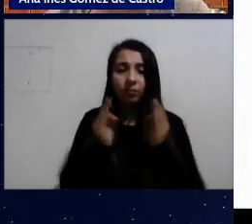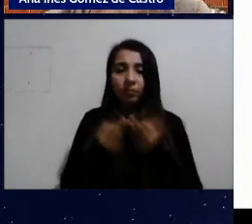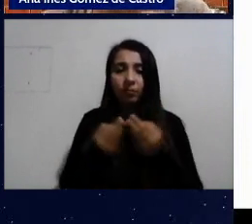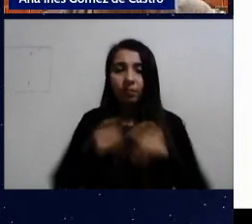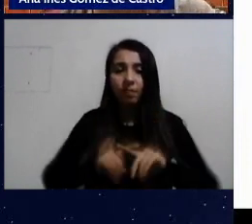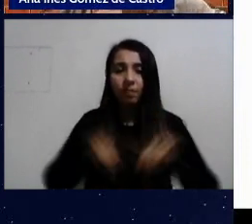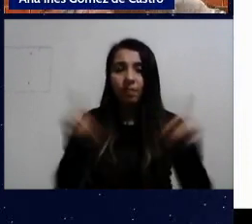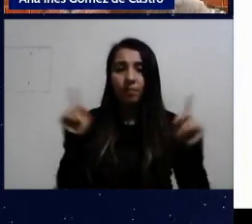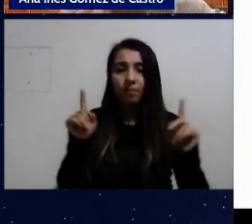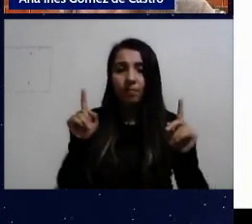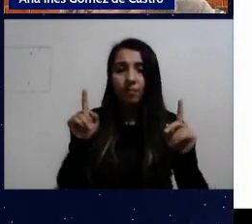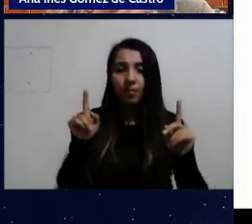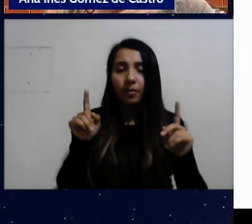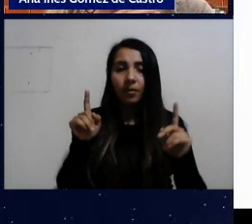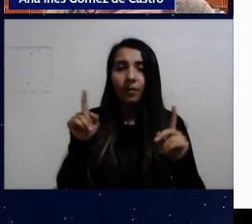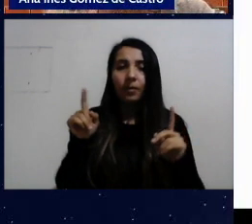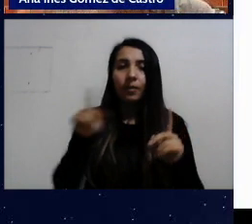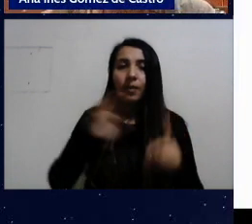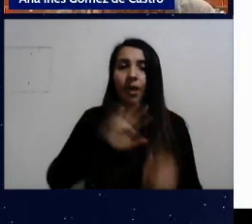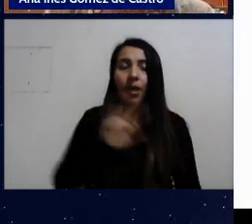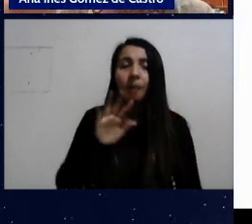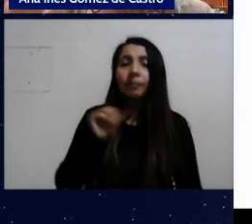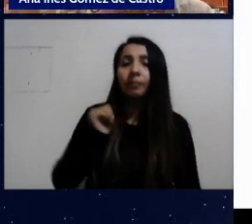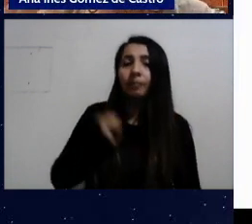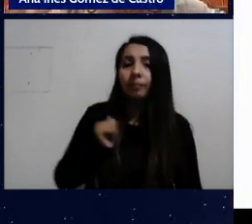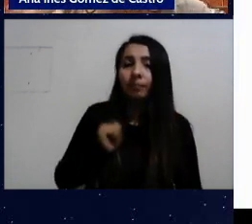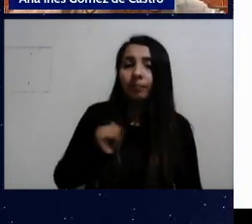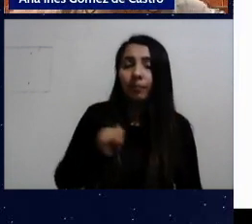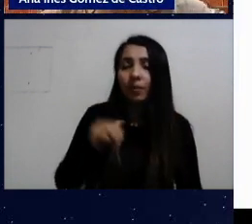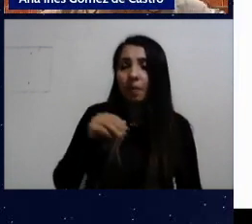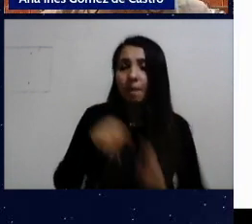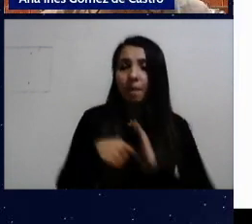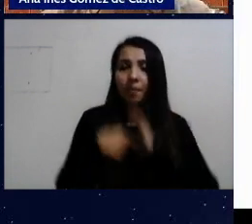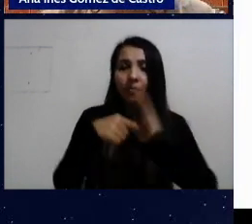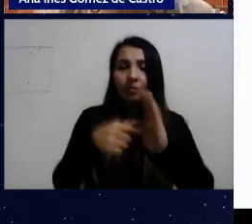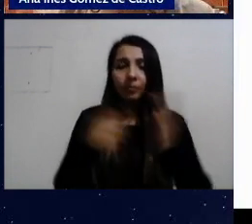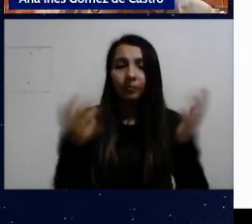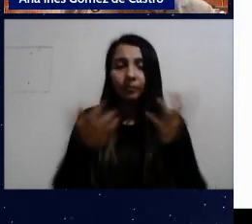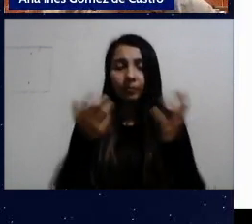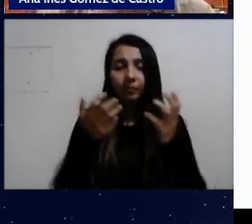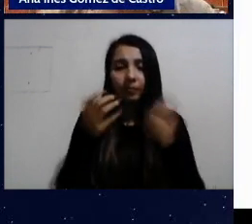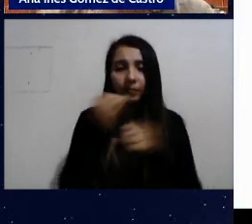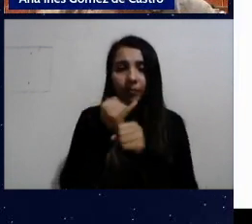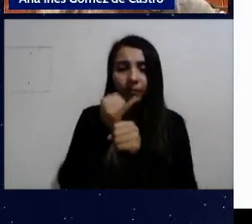de cómo tenía que ser la envoltura de gas difuso alrededor de la Tierra